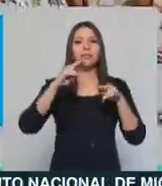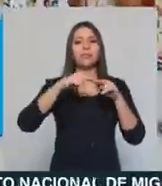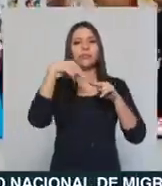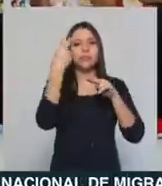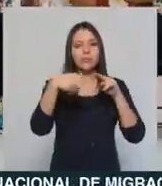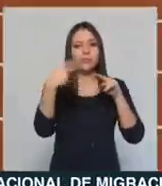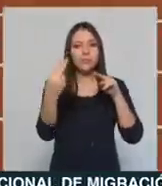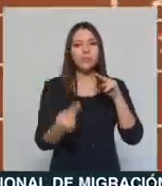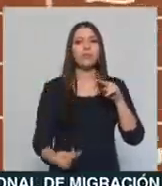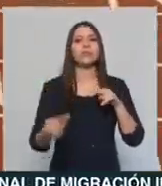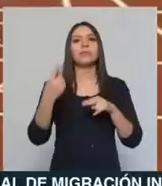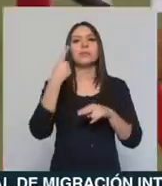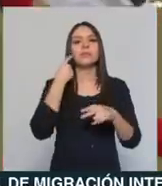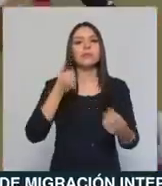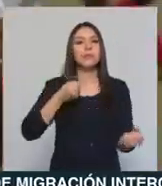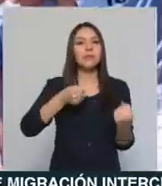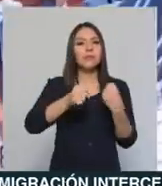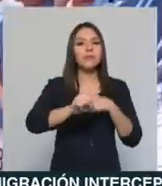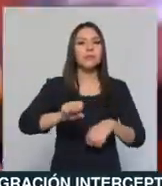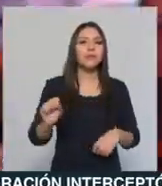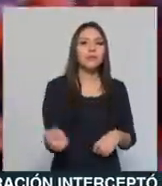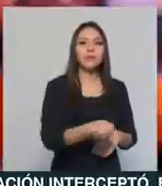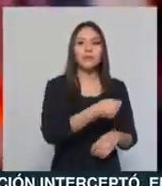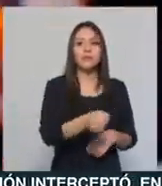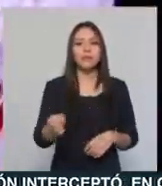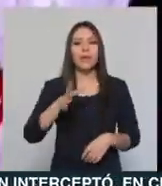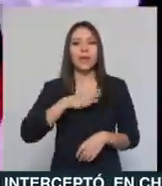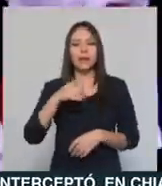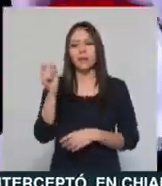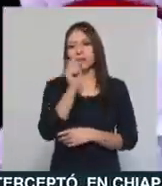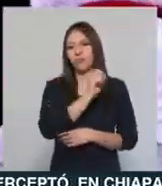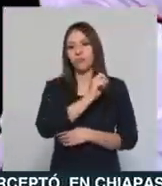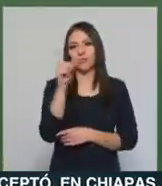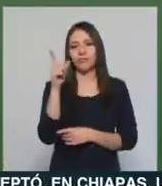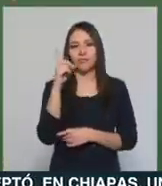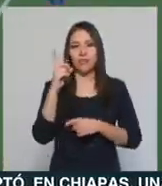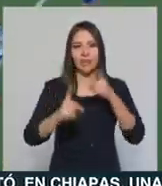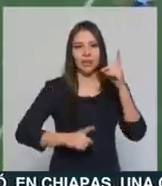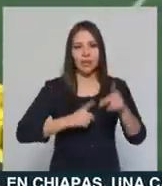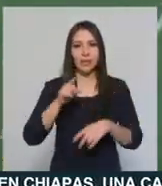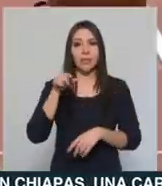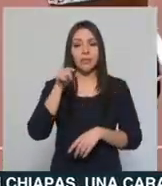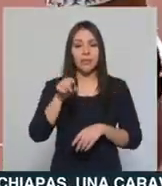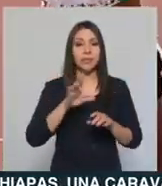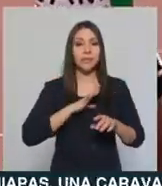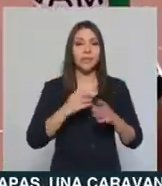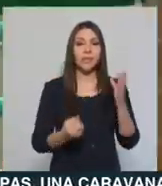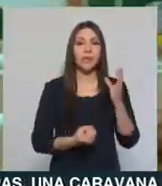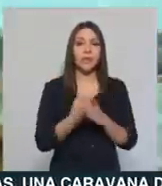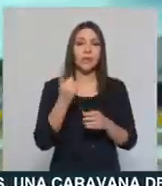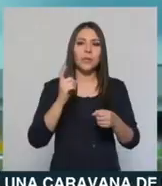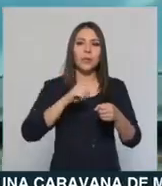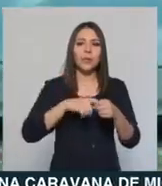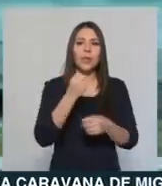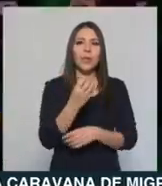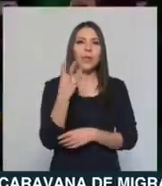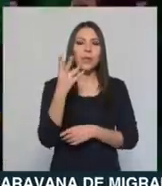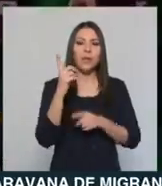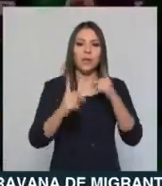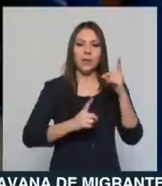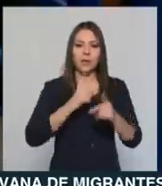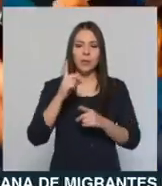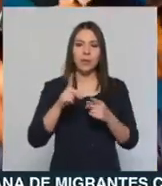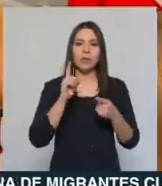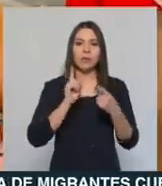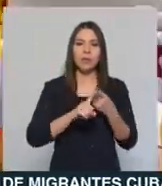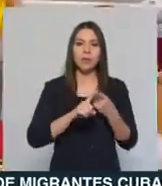algunas disciplinas que contarán con grandes atletas. Para esta edición ingresarán 4 deportes en el calendario panamericano.